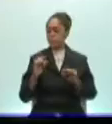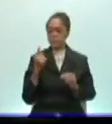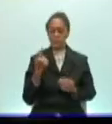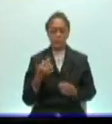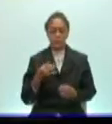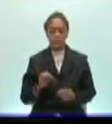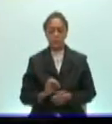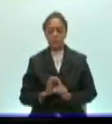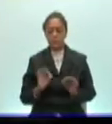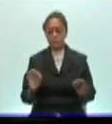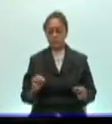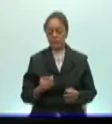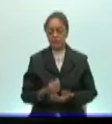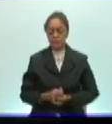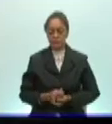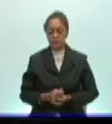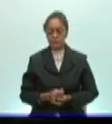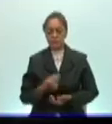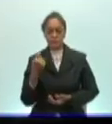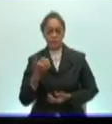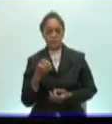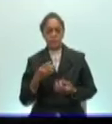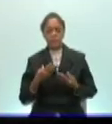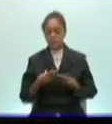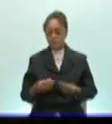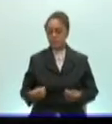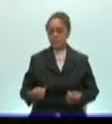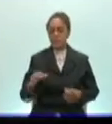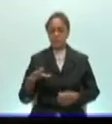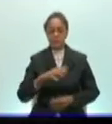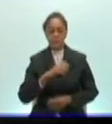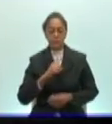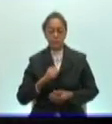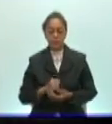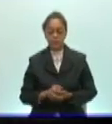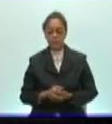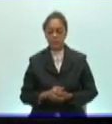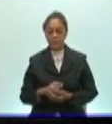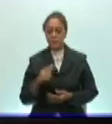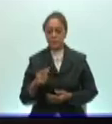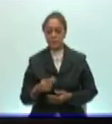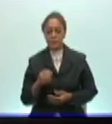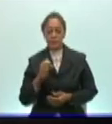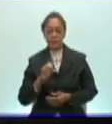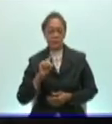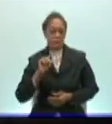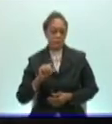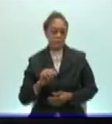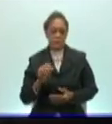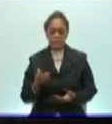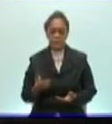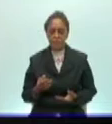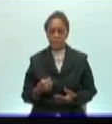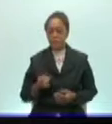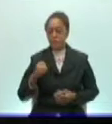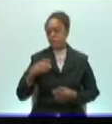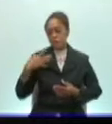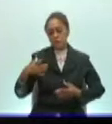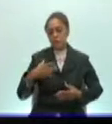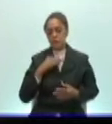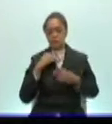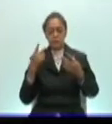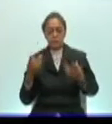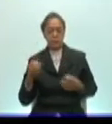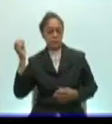total, con una sencillez completa, sin el más mínimo alarde de valor,